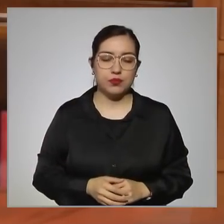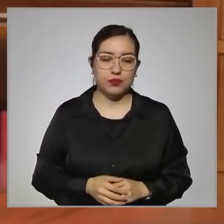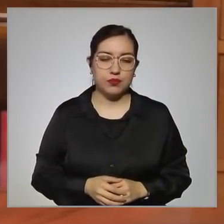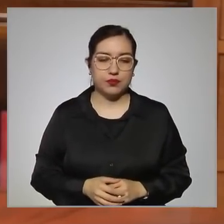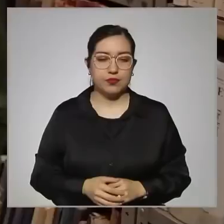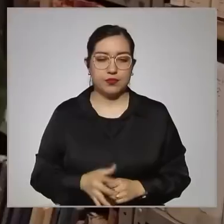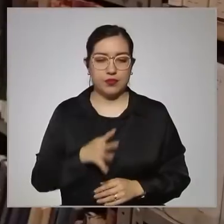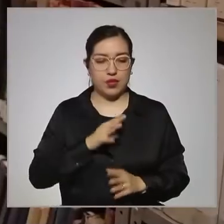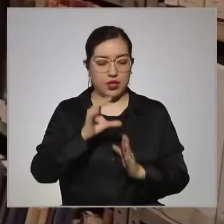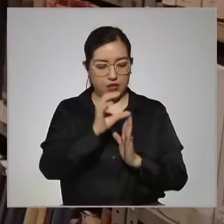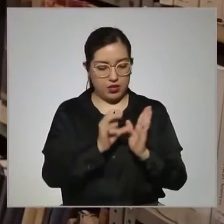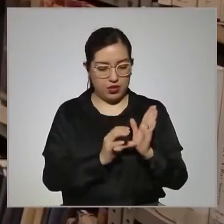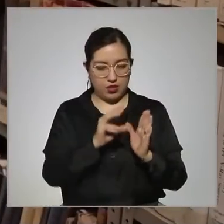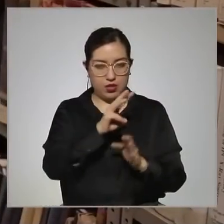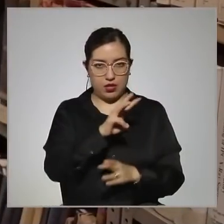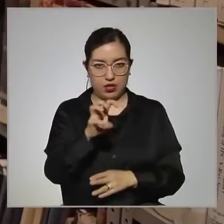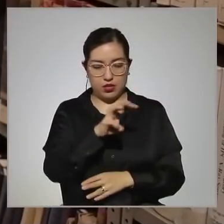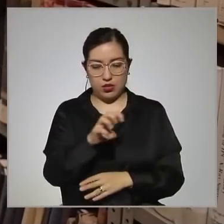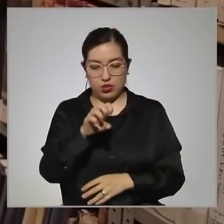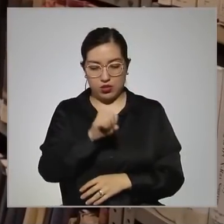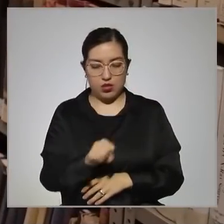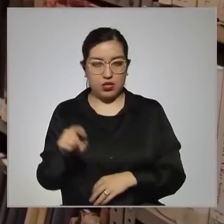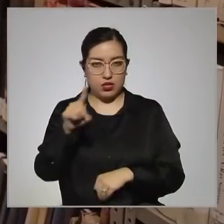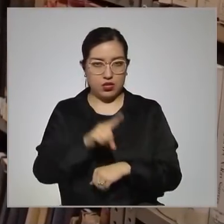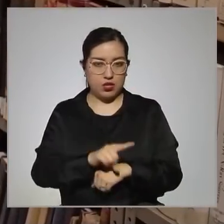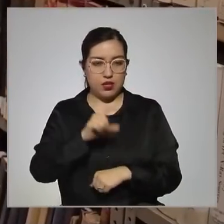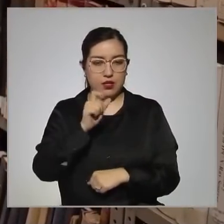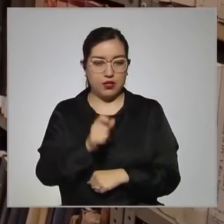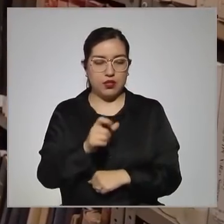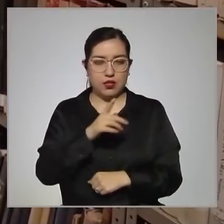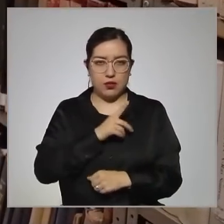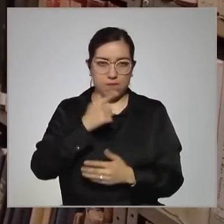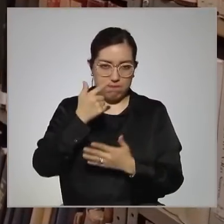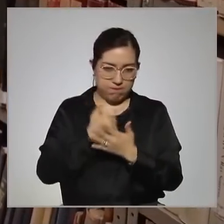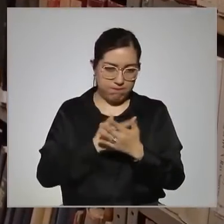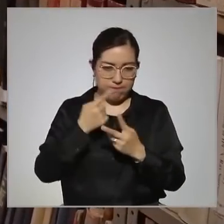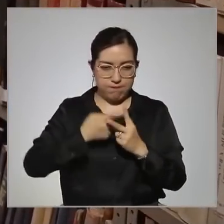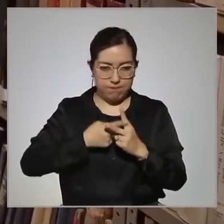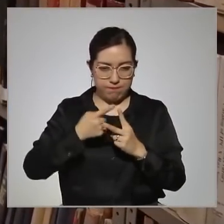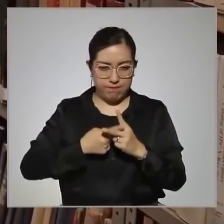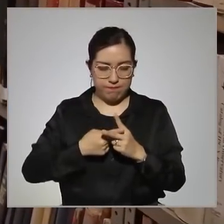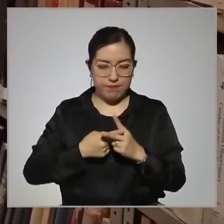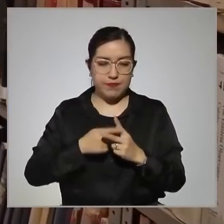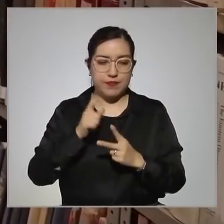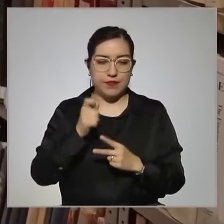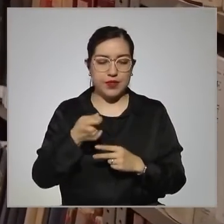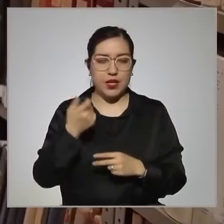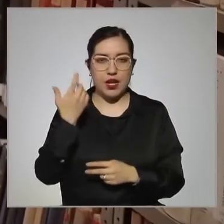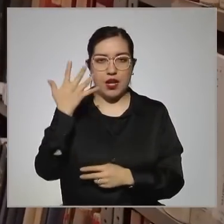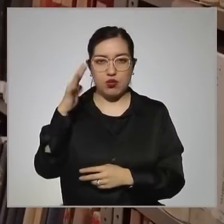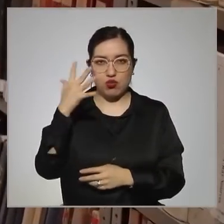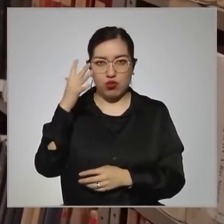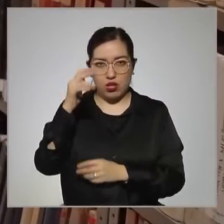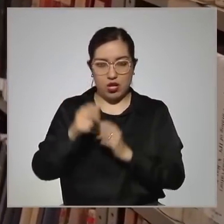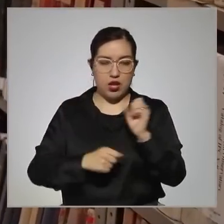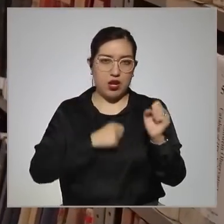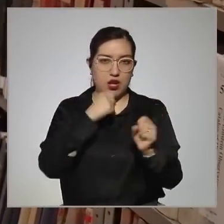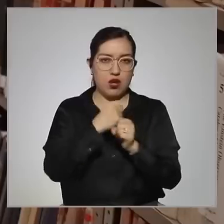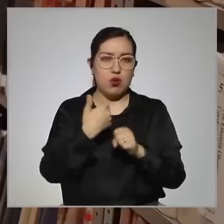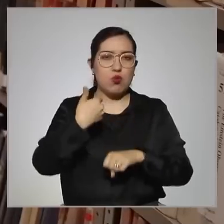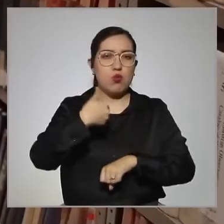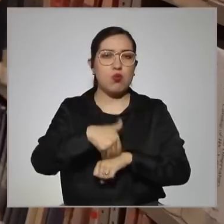360 días nos lleva a la cuenta del año solar, el número de